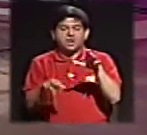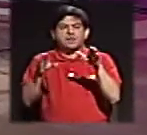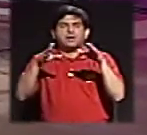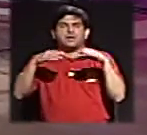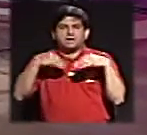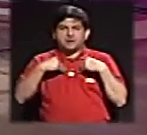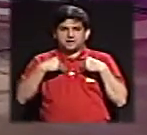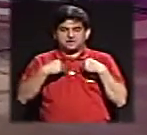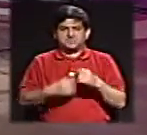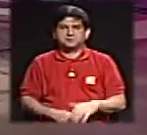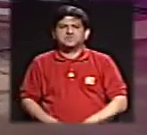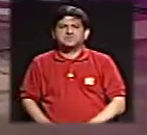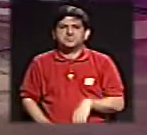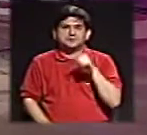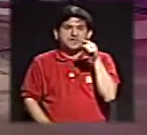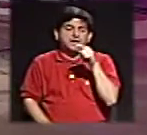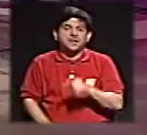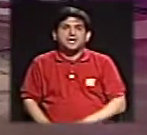acoja esta